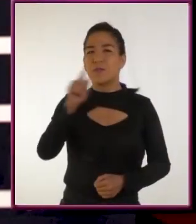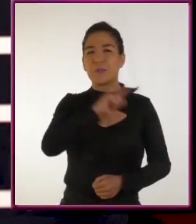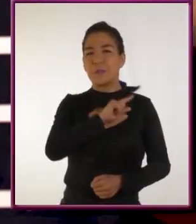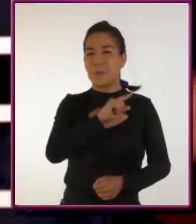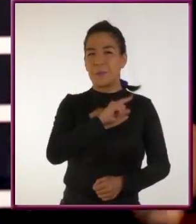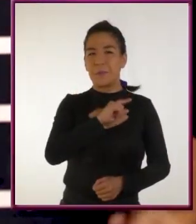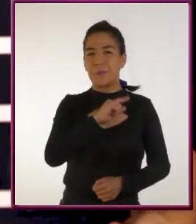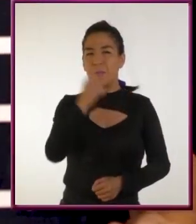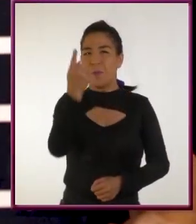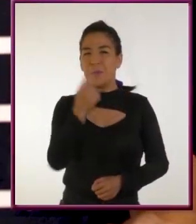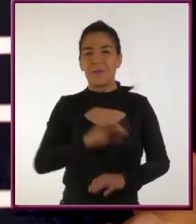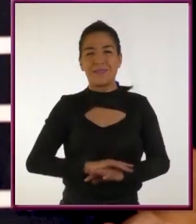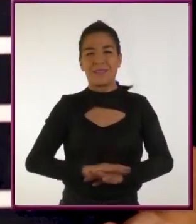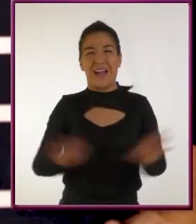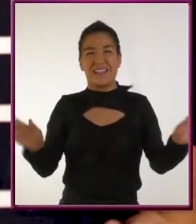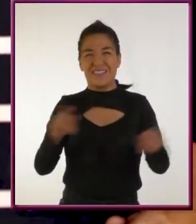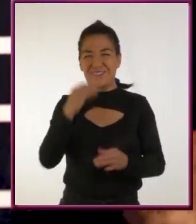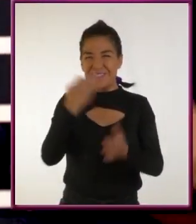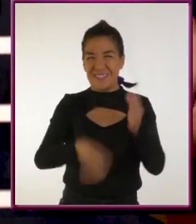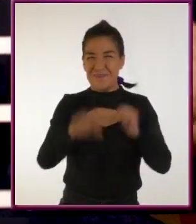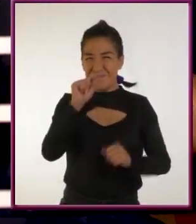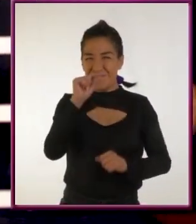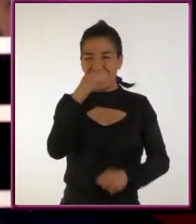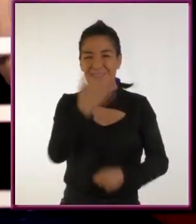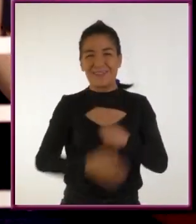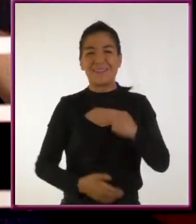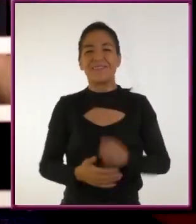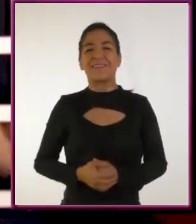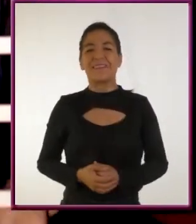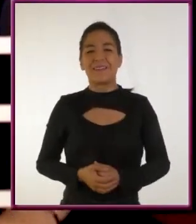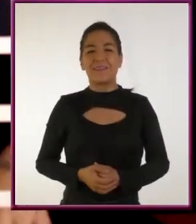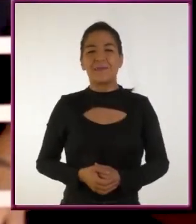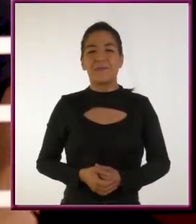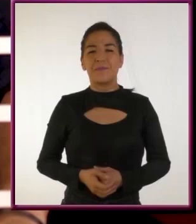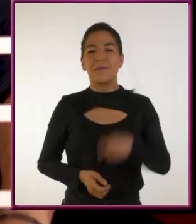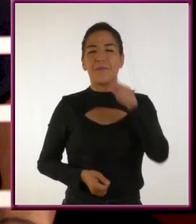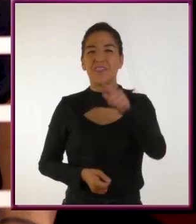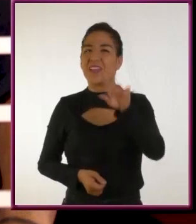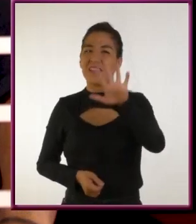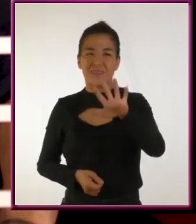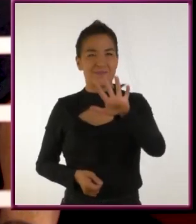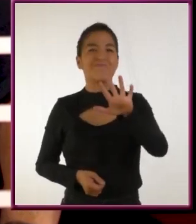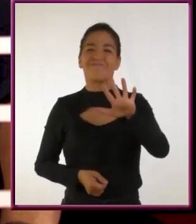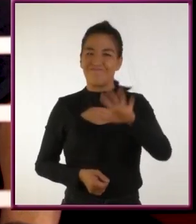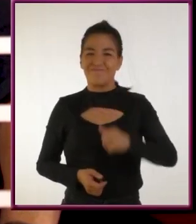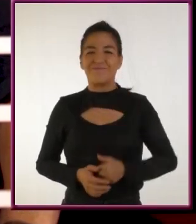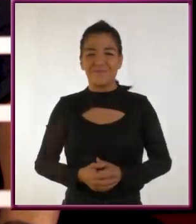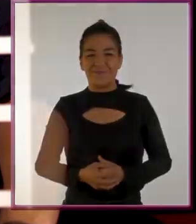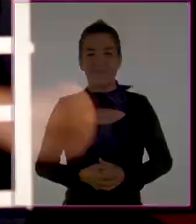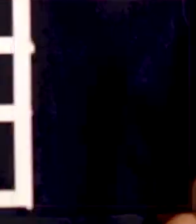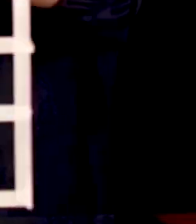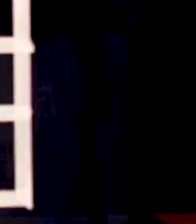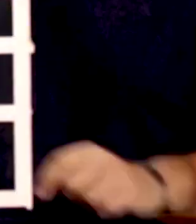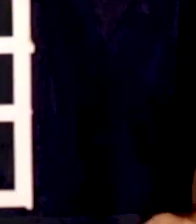Uno solito. Queda uno solito. Ya casi terminamos. Sara. Este sí es 5 a fuerza.